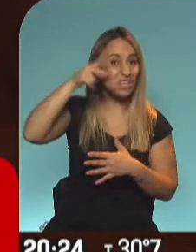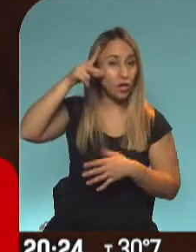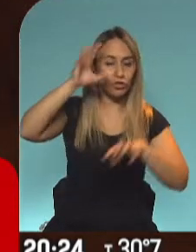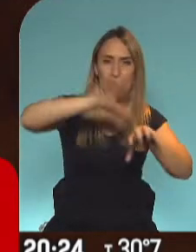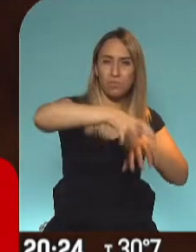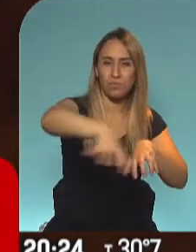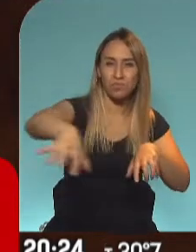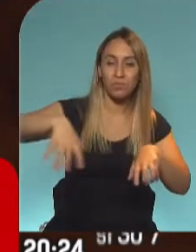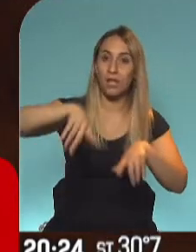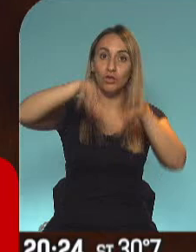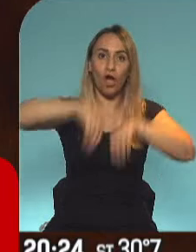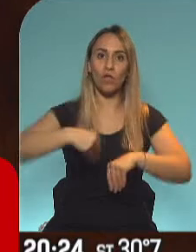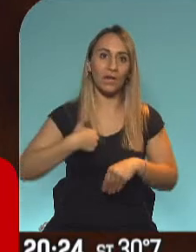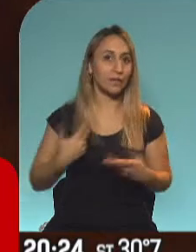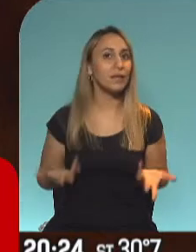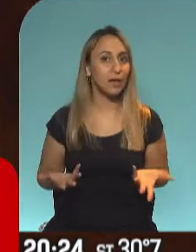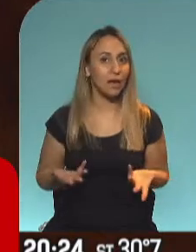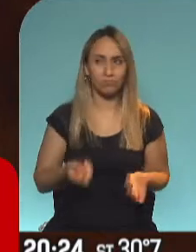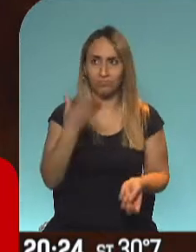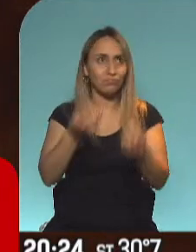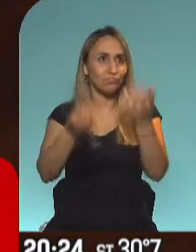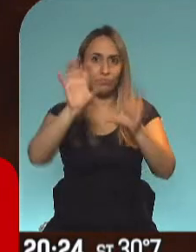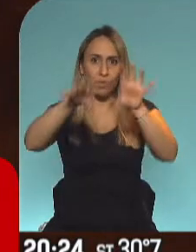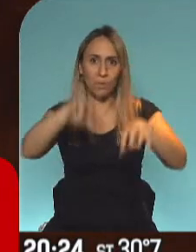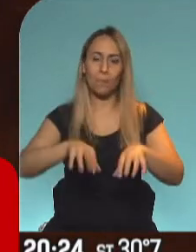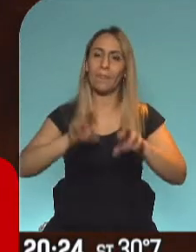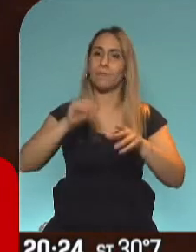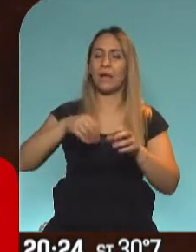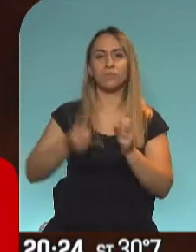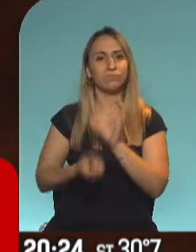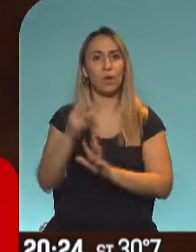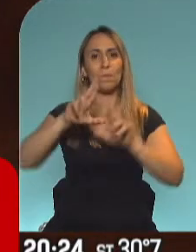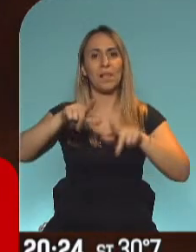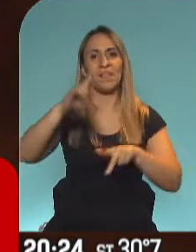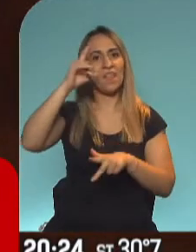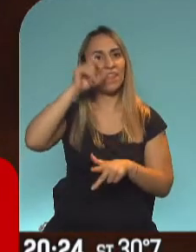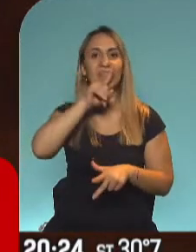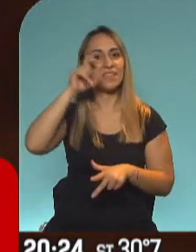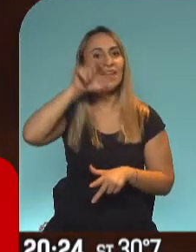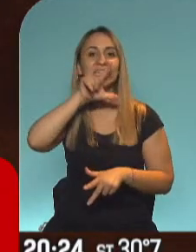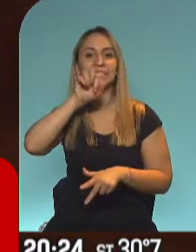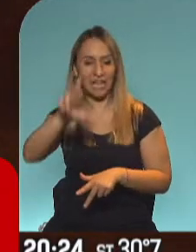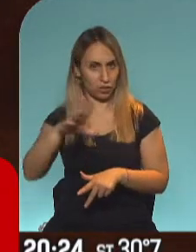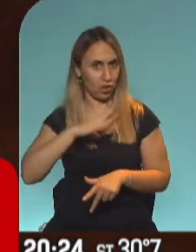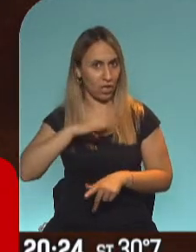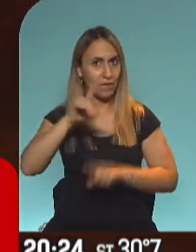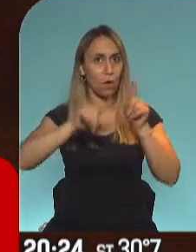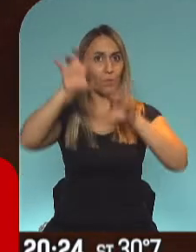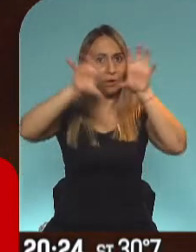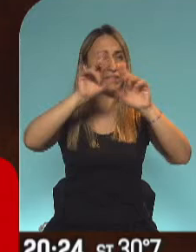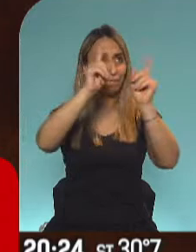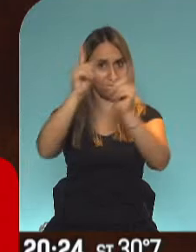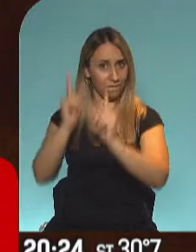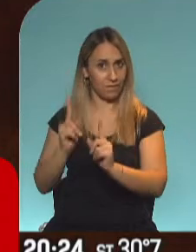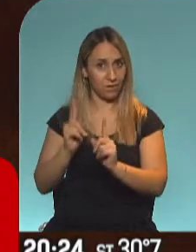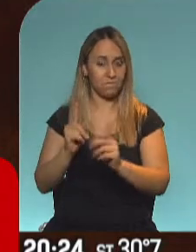país. Y así sucesivamente, hicimos el plan Detectar en cada barrio, en cada lugar, se sigue haciendo hoy en muchas provincias. Creo